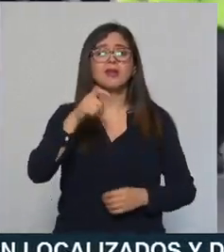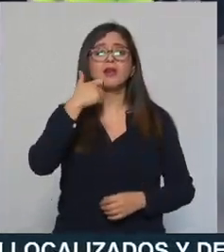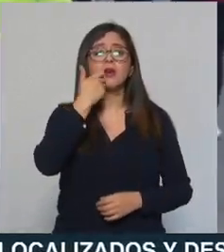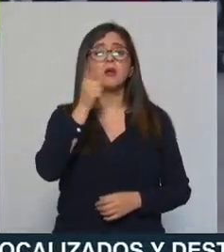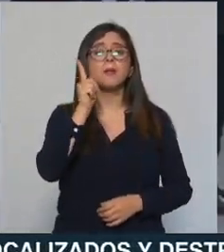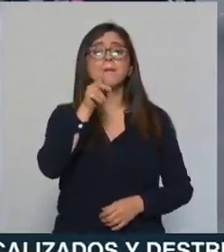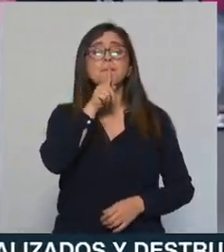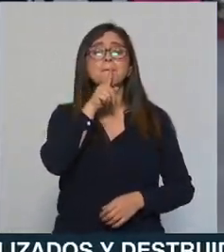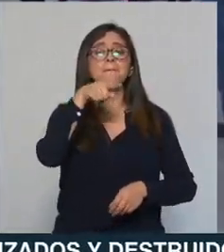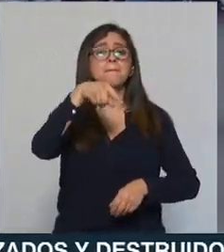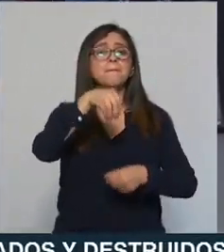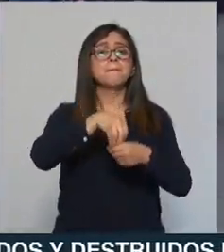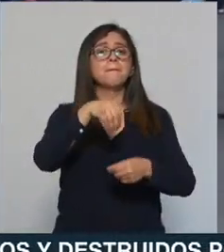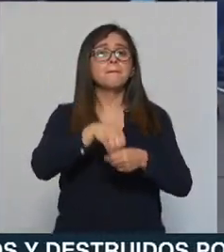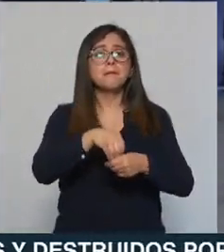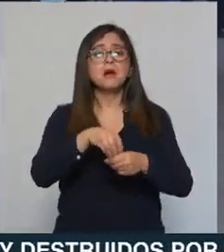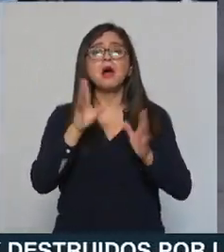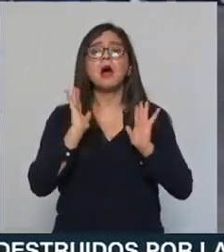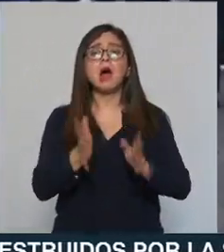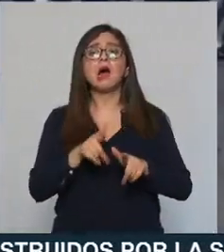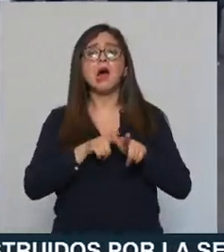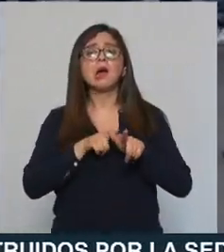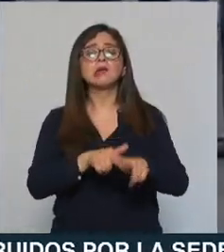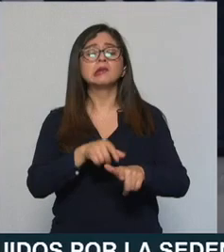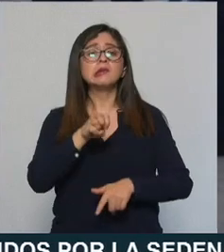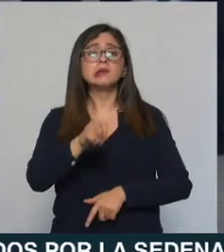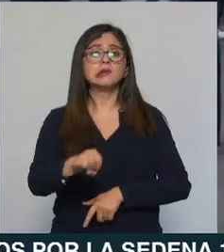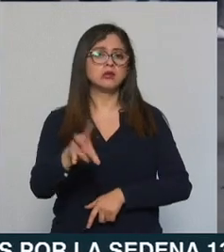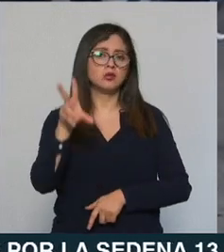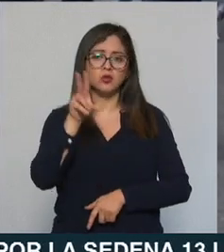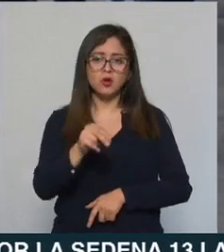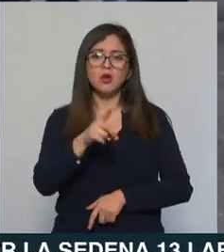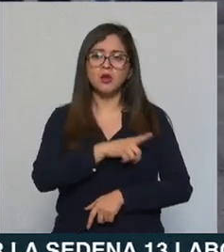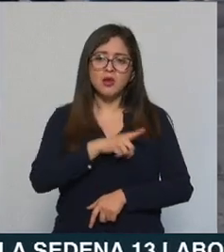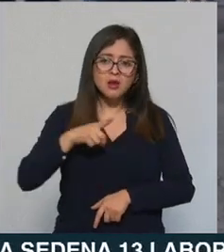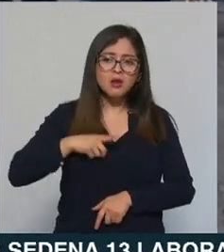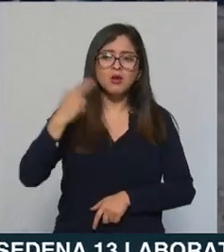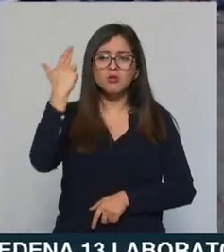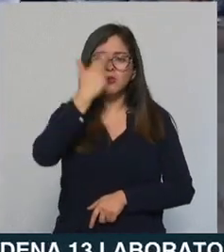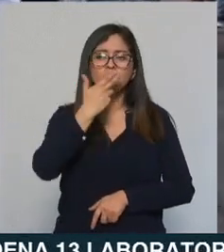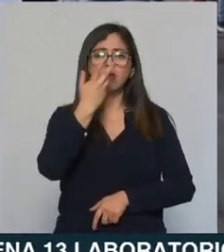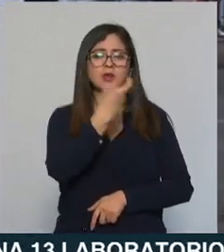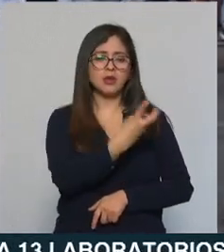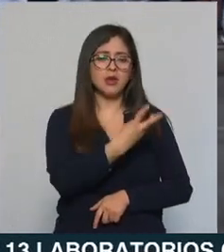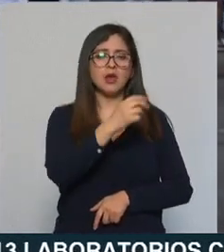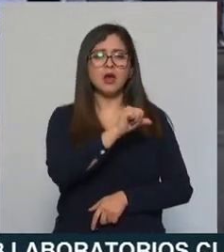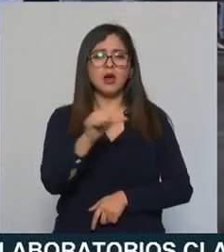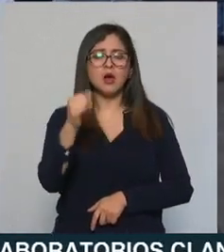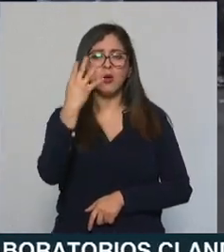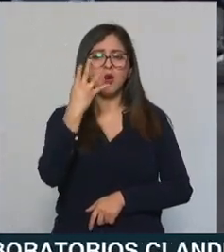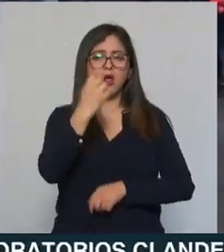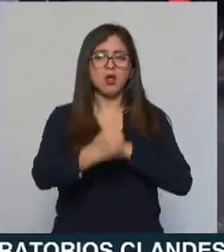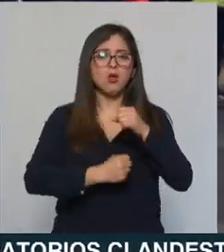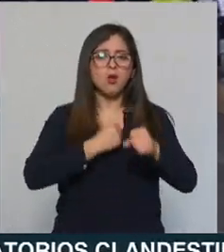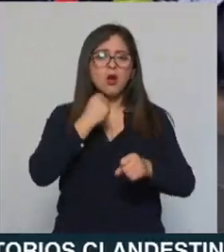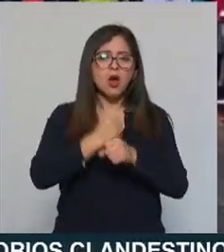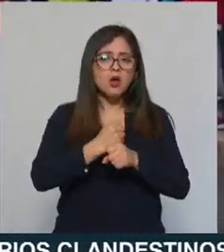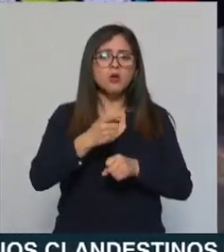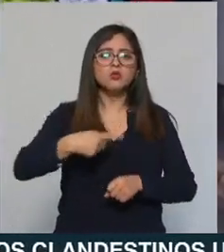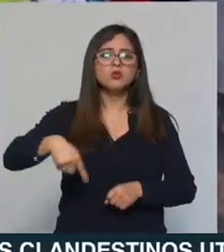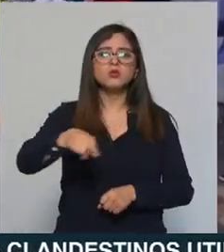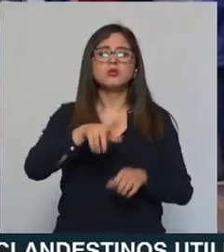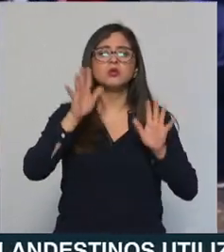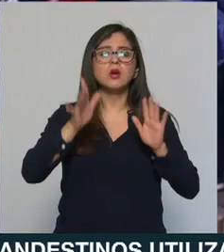prevalecer porque tenga que hacerse mucho estudio y de aquí a 3 o 4 años esto ya haya transcurrido